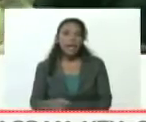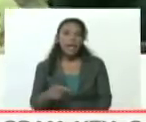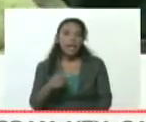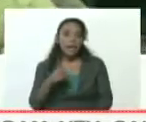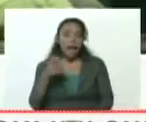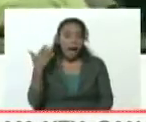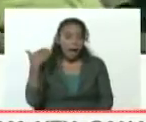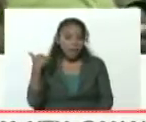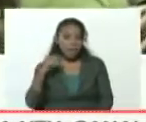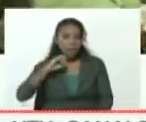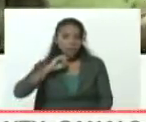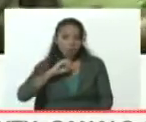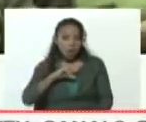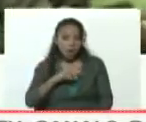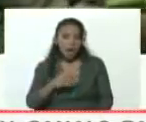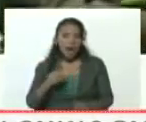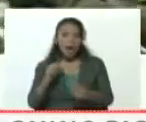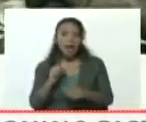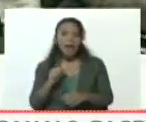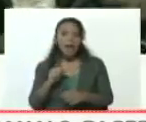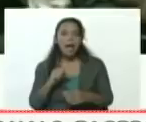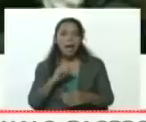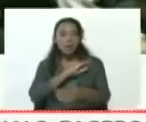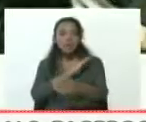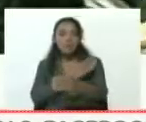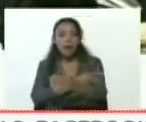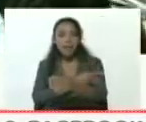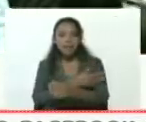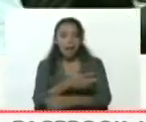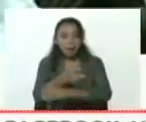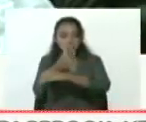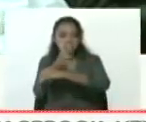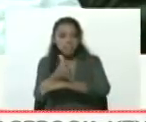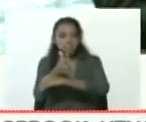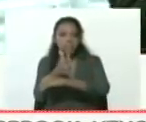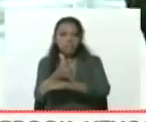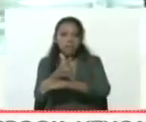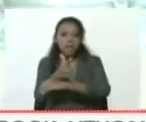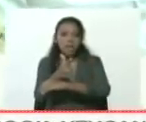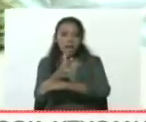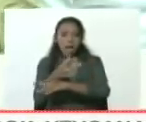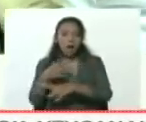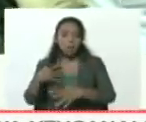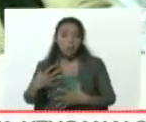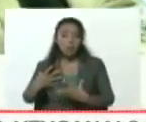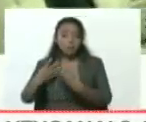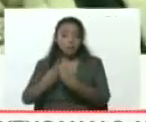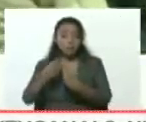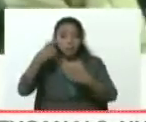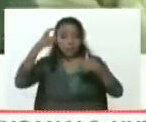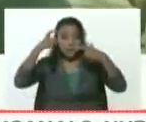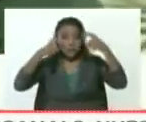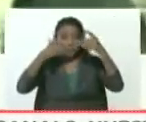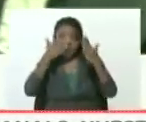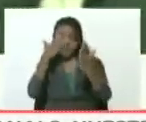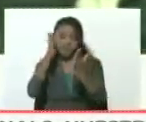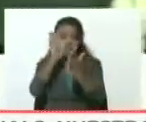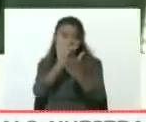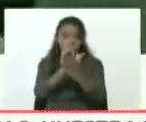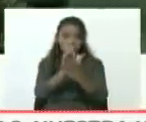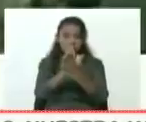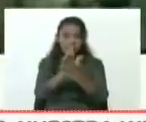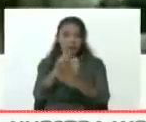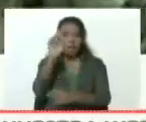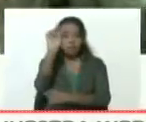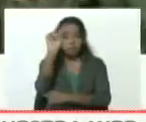en el despliegue acompañando. Unión Cívico Militar. Sí, con el comandante Hugo Chávez al frente, dirigiendo el mismo. Toda la semana el